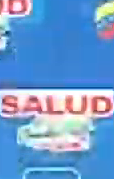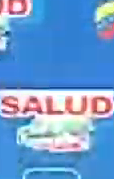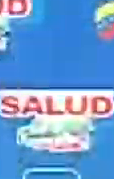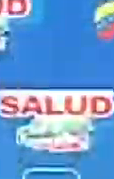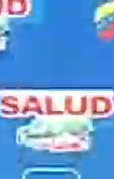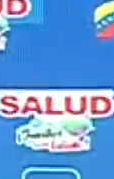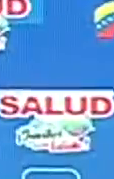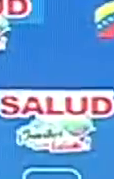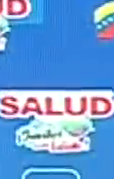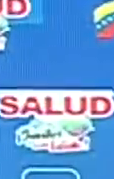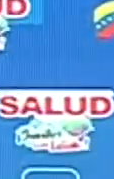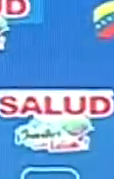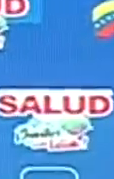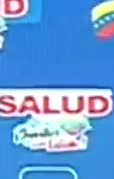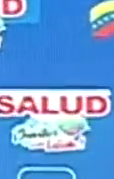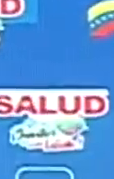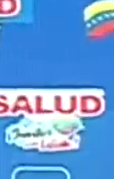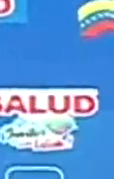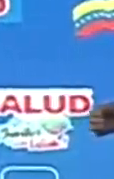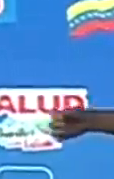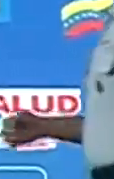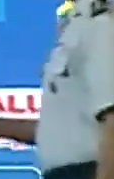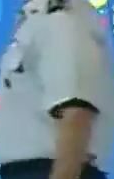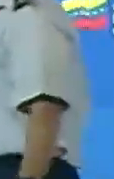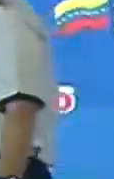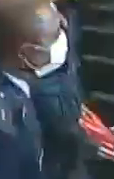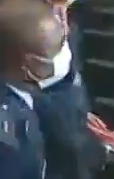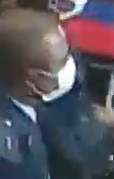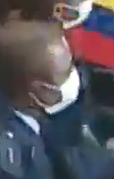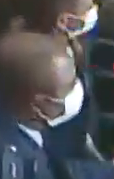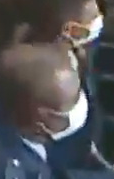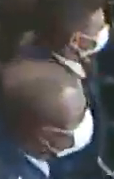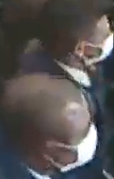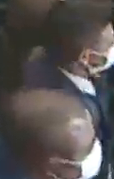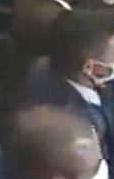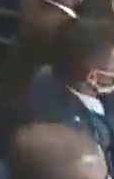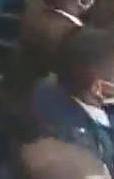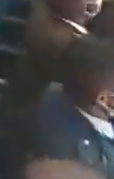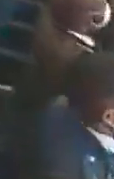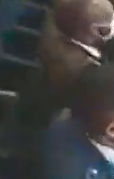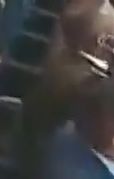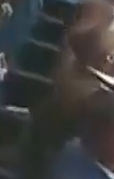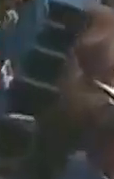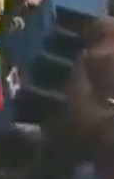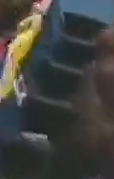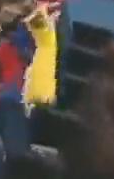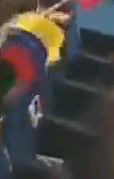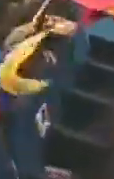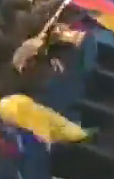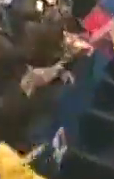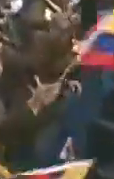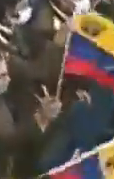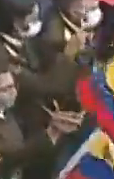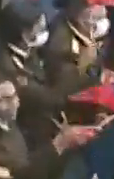tren ministerial. Profesionales que egresan del Instituto Venezolano de los Seguros Sociales en su segunda cohorte del